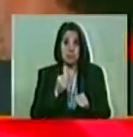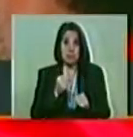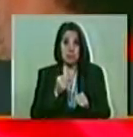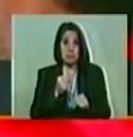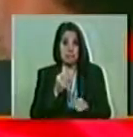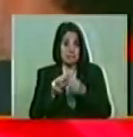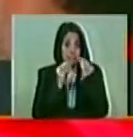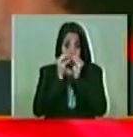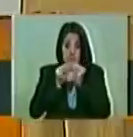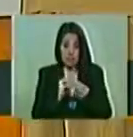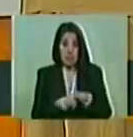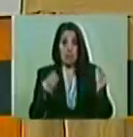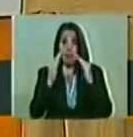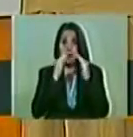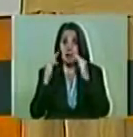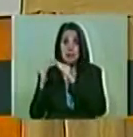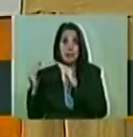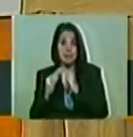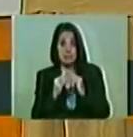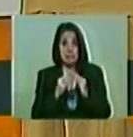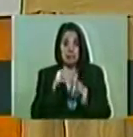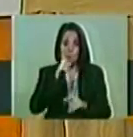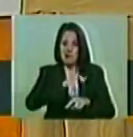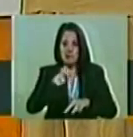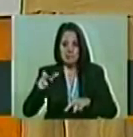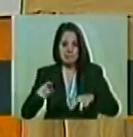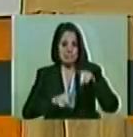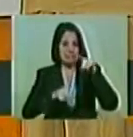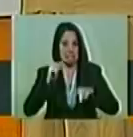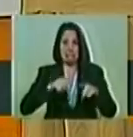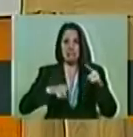Pero la cosa que nuestro pueblo recuerda con mayor estupor